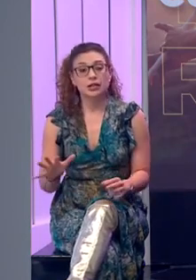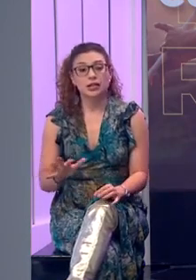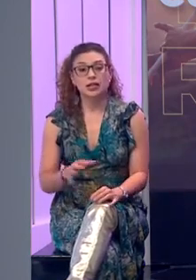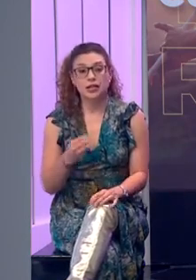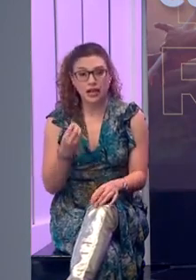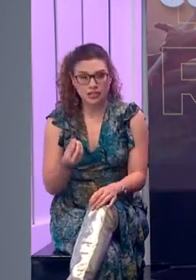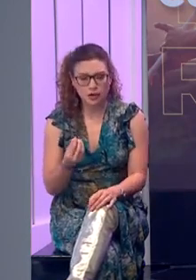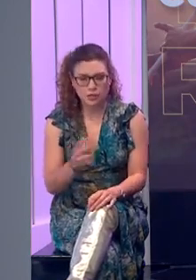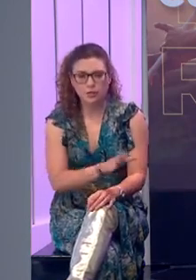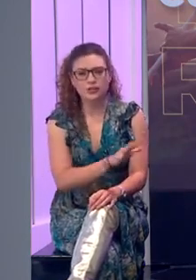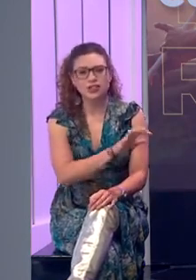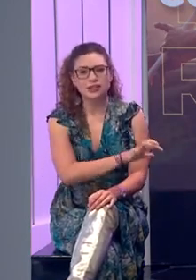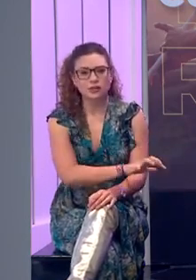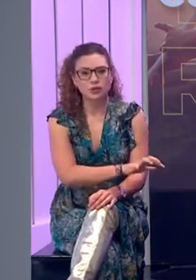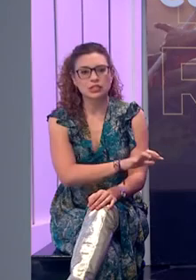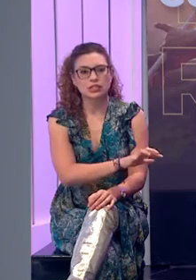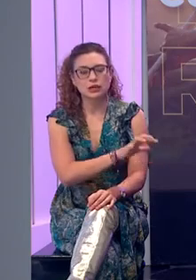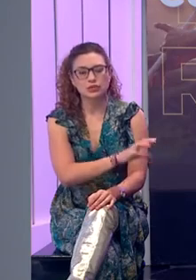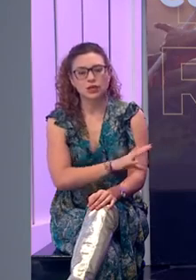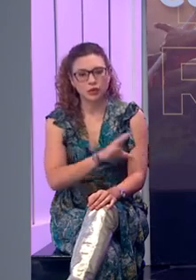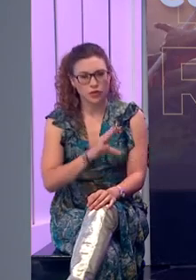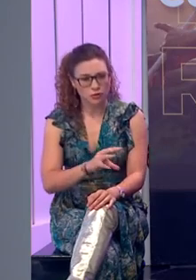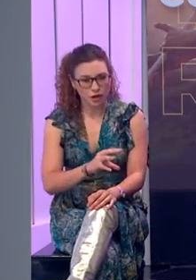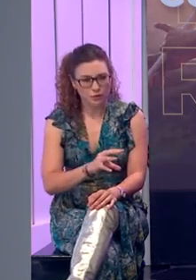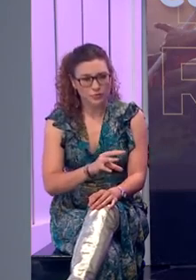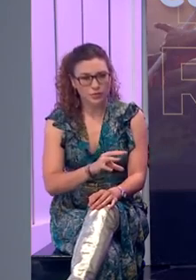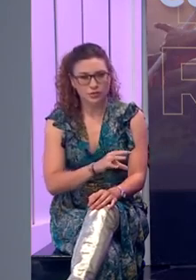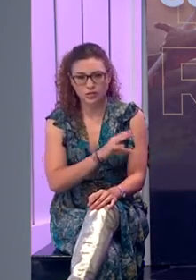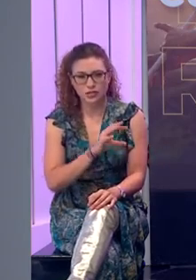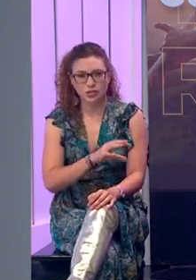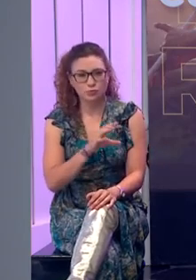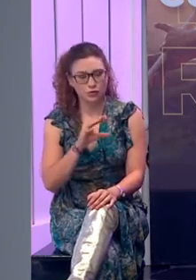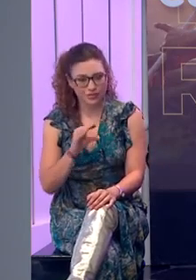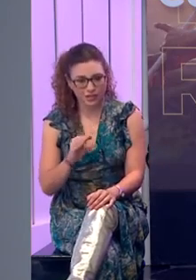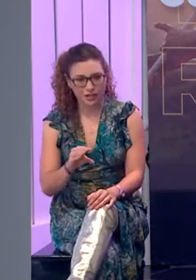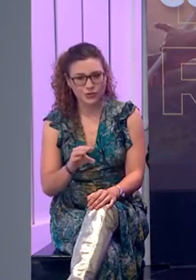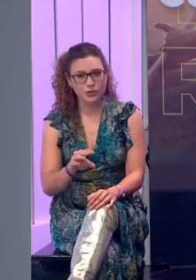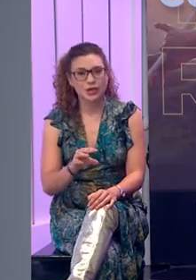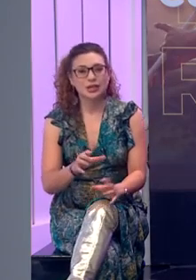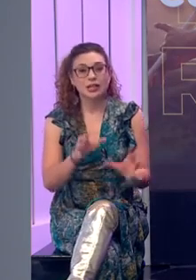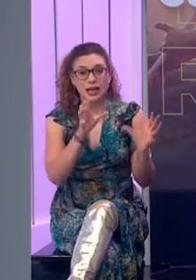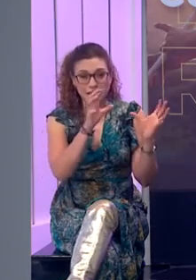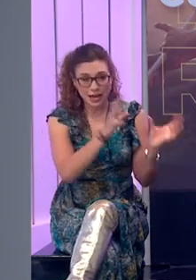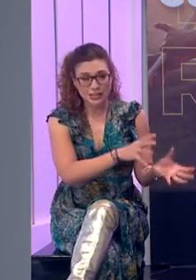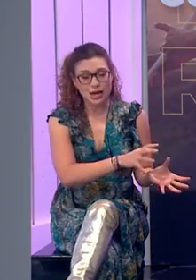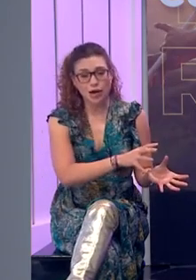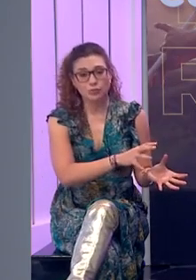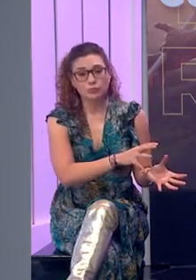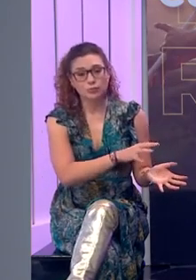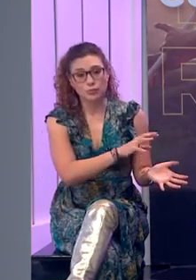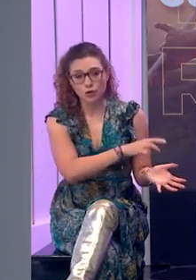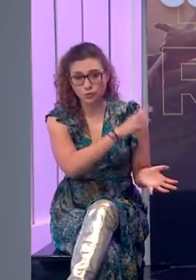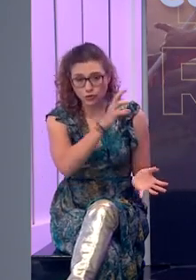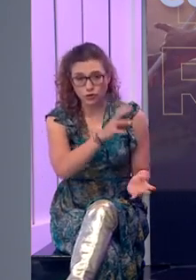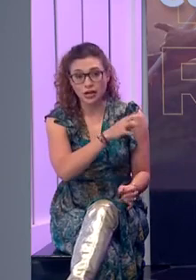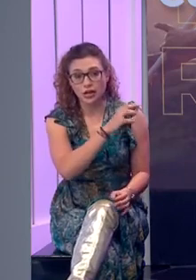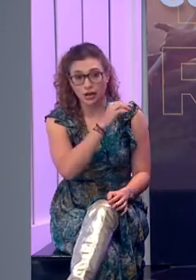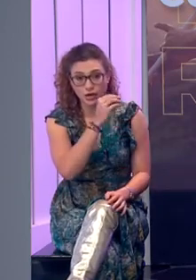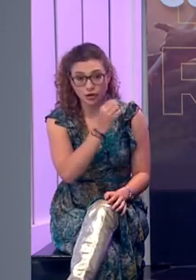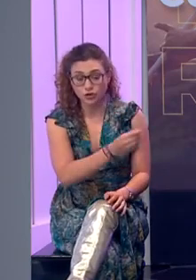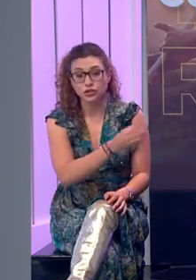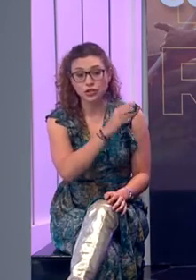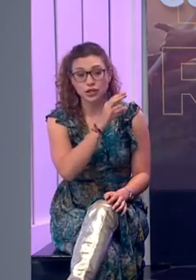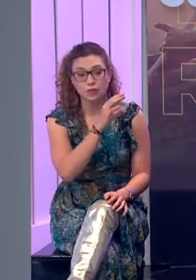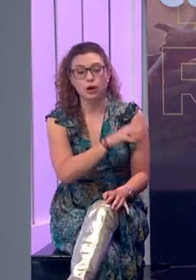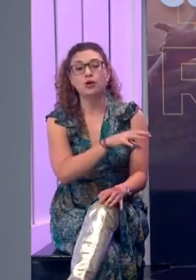lugar. Y ese era un espacio que hasta entonces la música no había tocado. Entonces, ¿qué es lo importante de esto? Que ese álbum, primero, demostró que